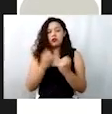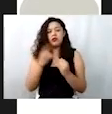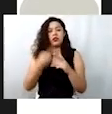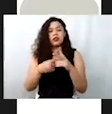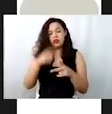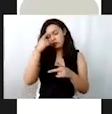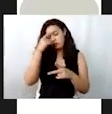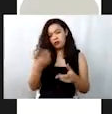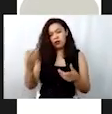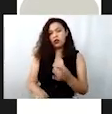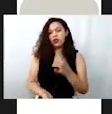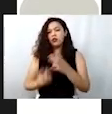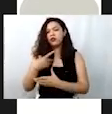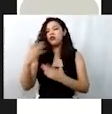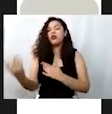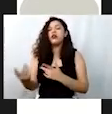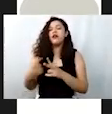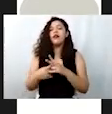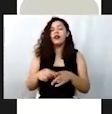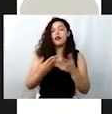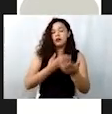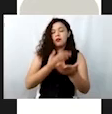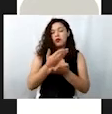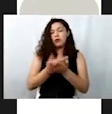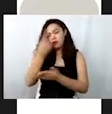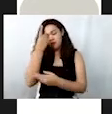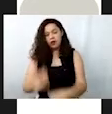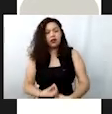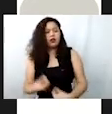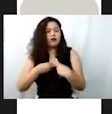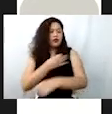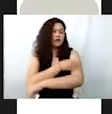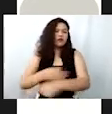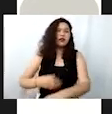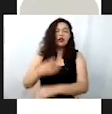innovadora en iniciativas que ayuden a la conciliación de vida familiar y profesional.